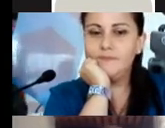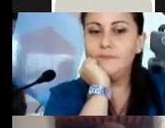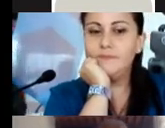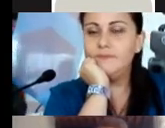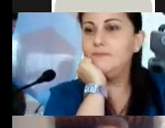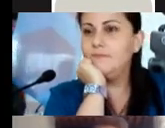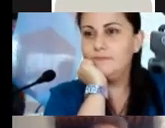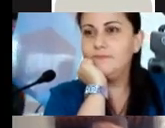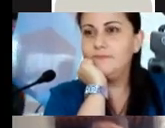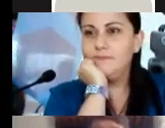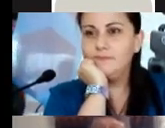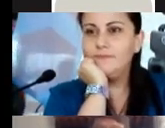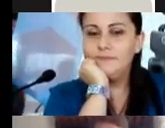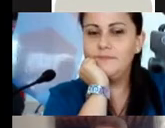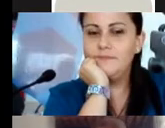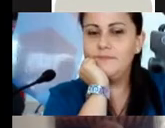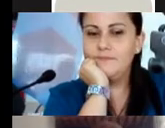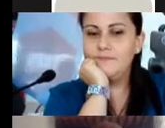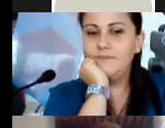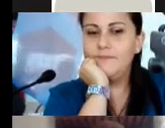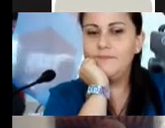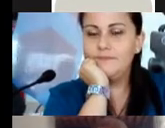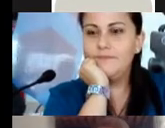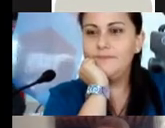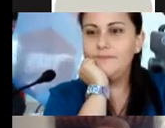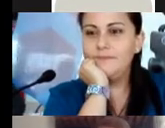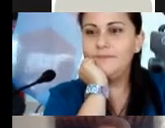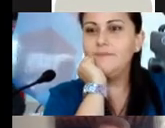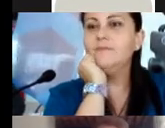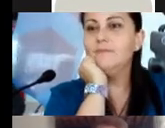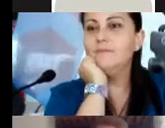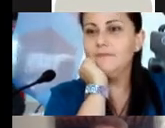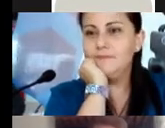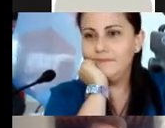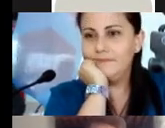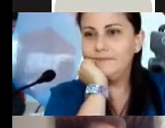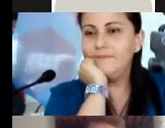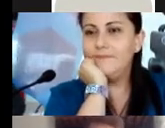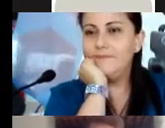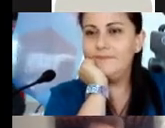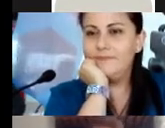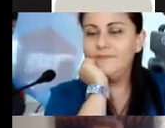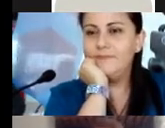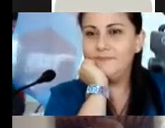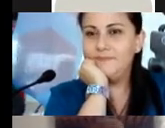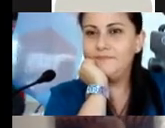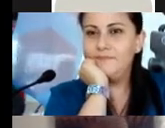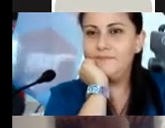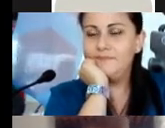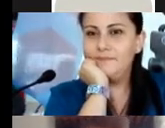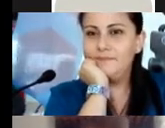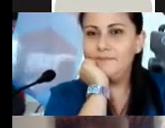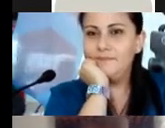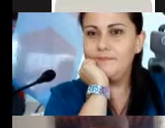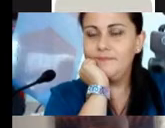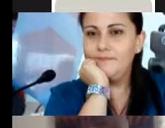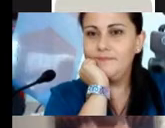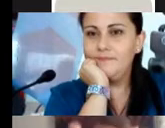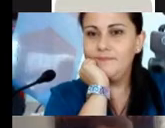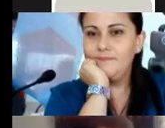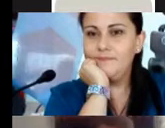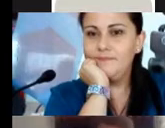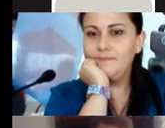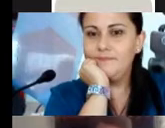Y este es un tema muy interesante porque es aquí donde tenemos que tener una idea clarísima de